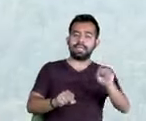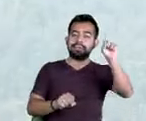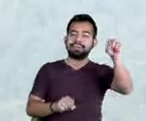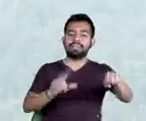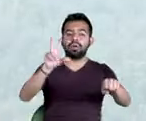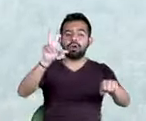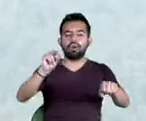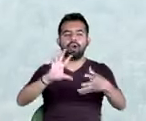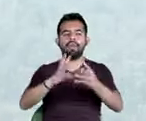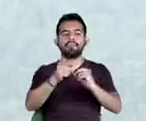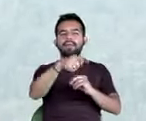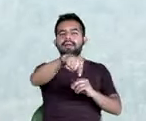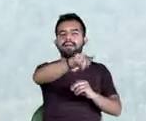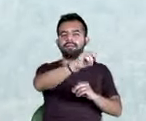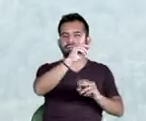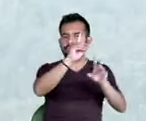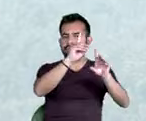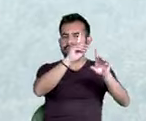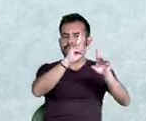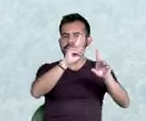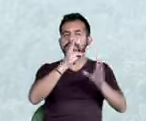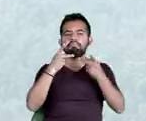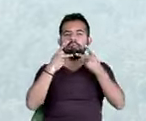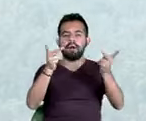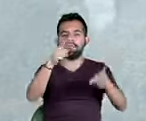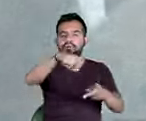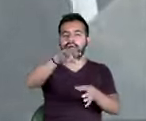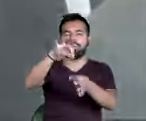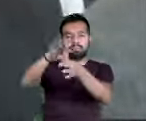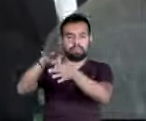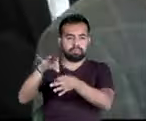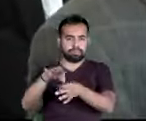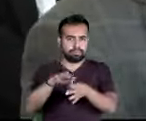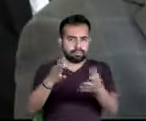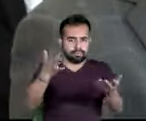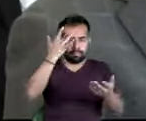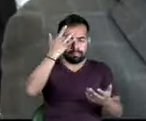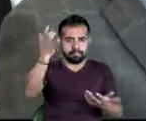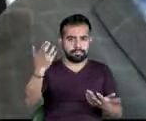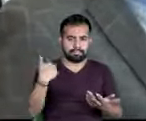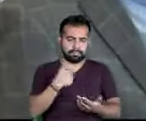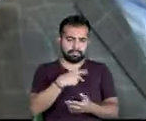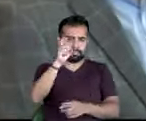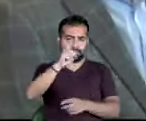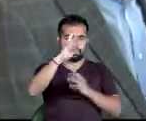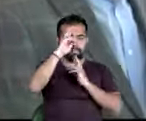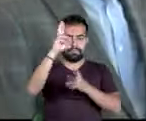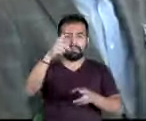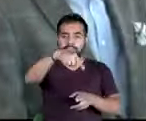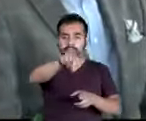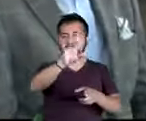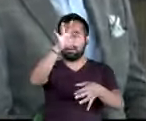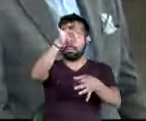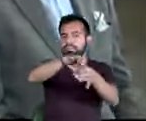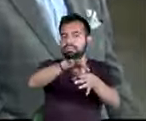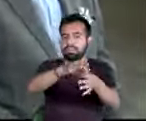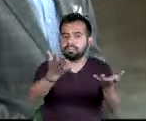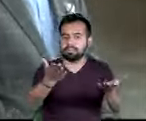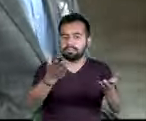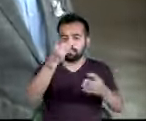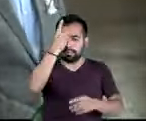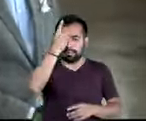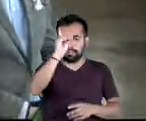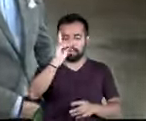urnas. Esto rebasa a lo que la técnica diga. Detrás está el mandato de los quiteños. Voy a poner un ejemplo. Si